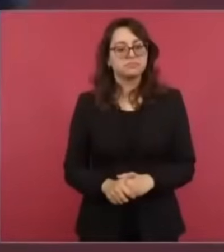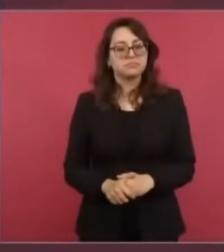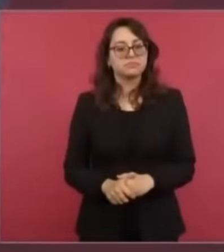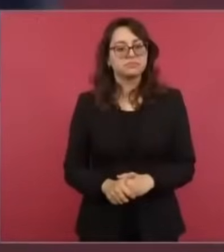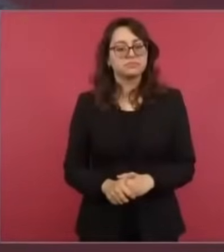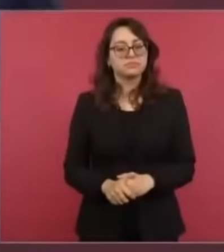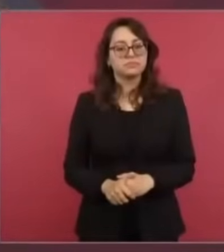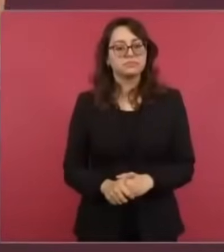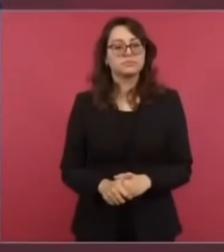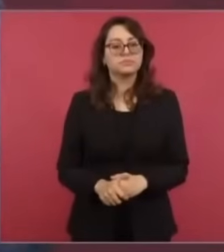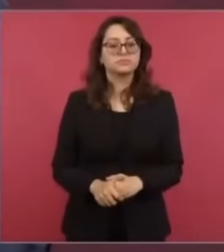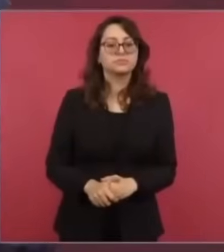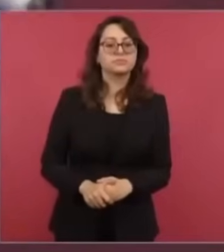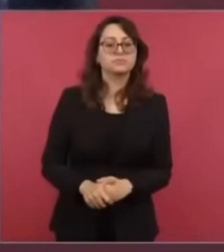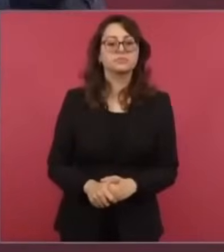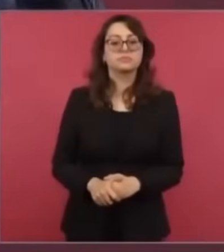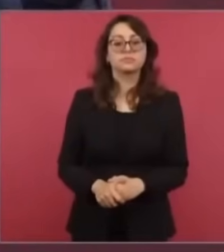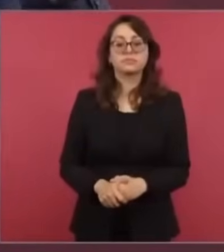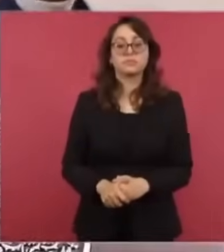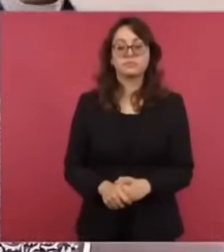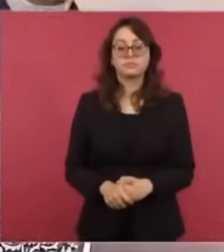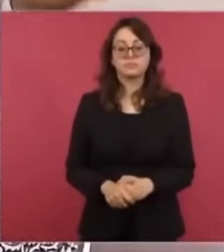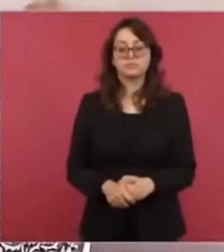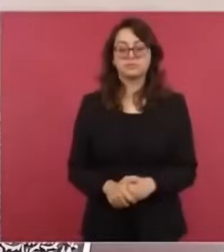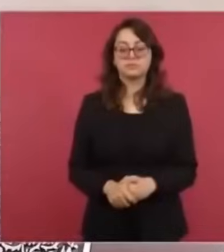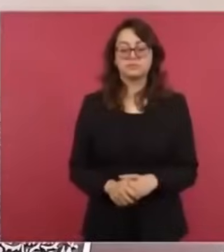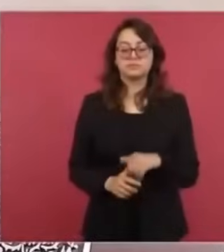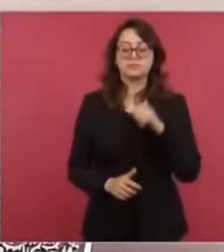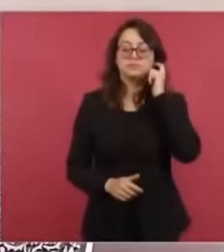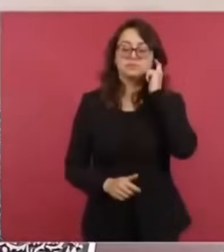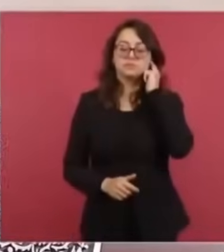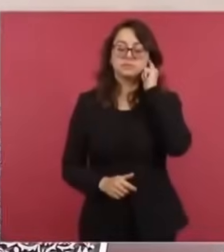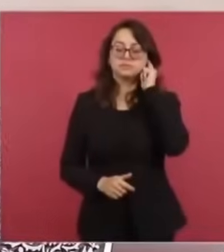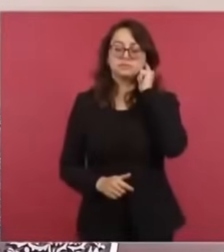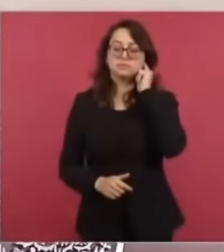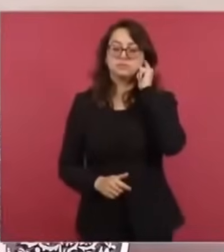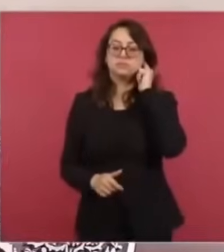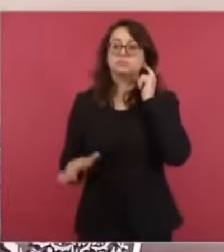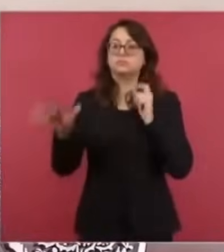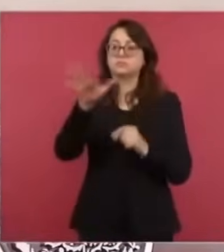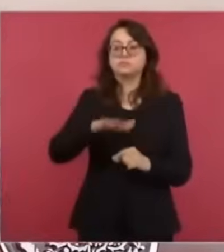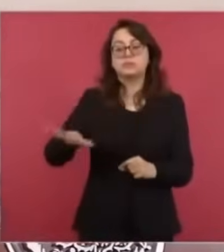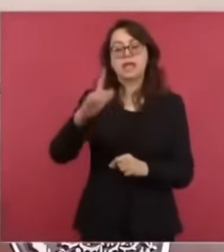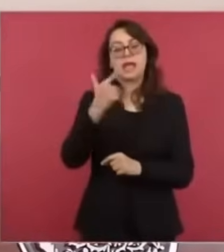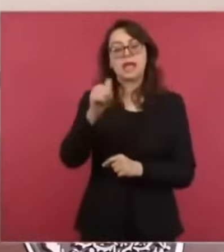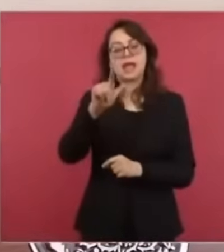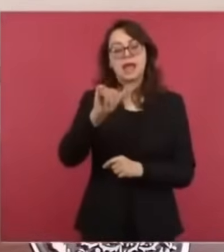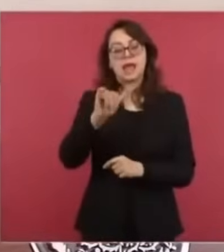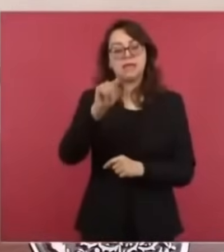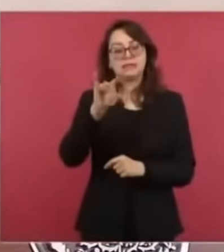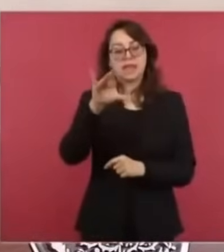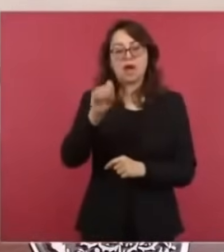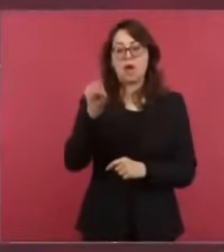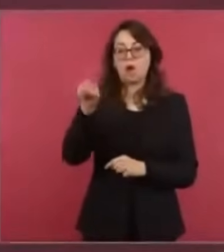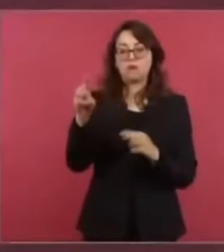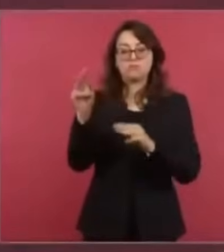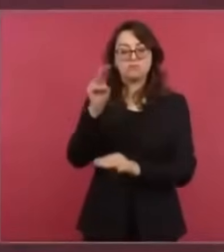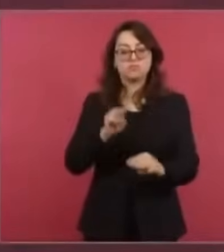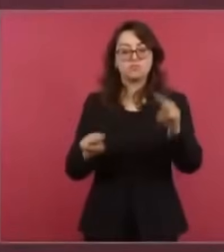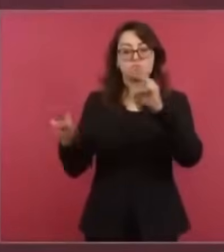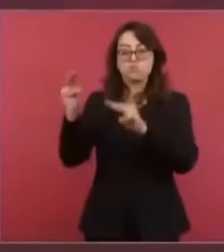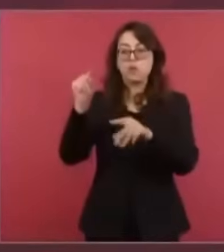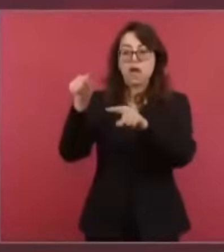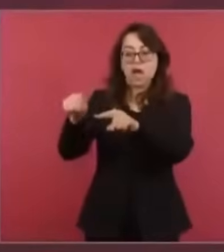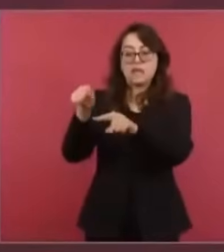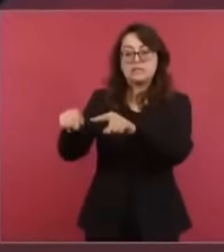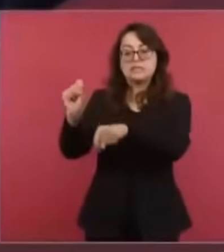De alrededor de Islán, de ahí donde es, muy cerca de Guelatao, que ahí es donde está la secundaria, donde está